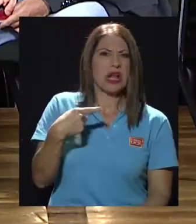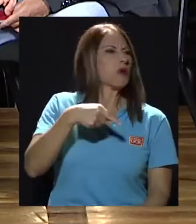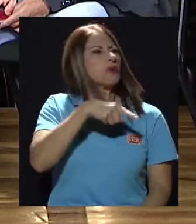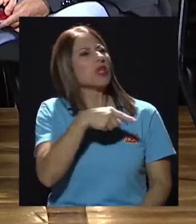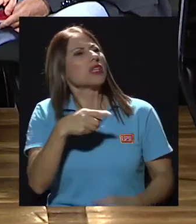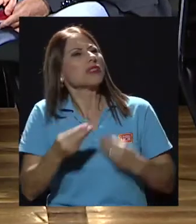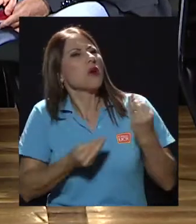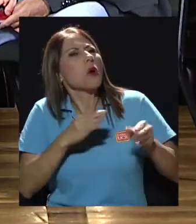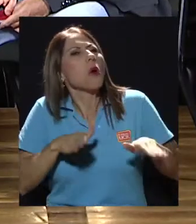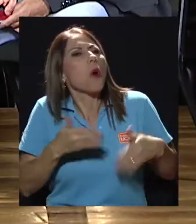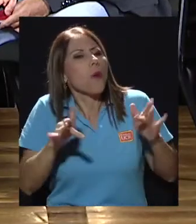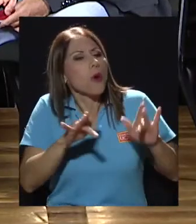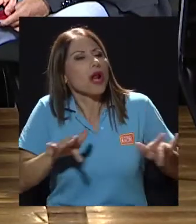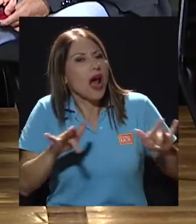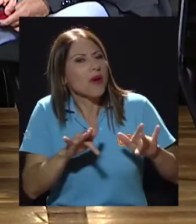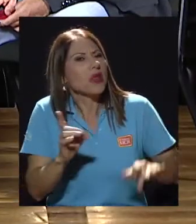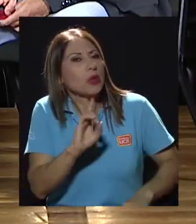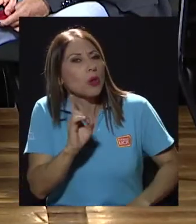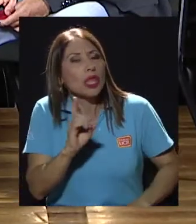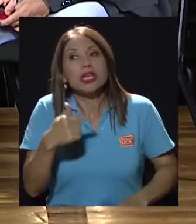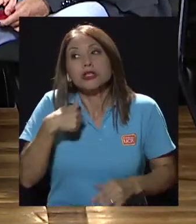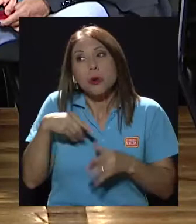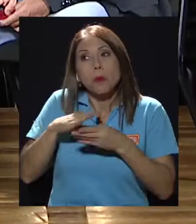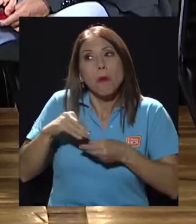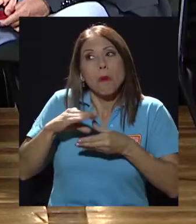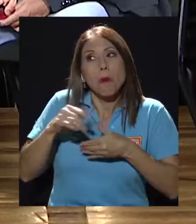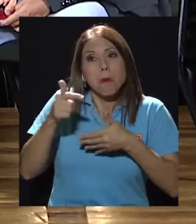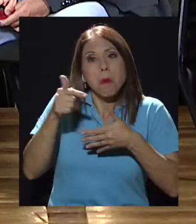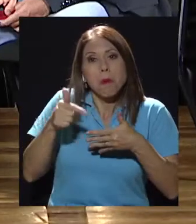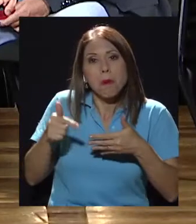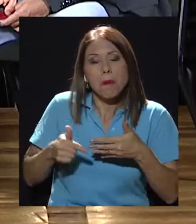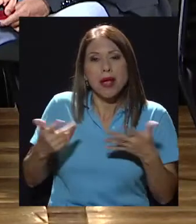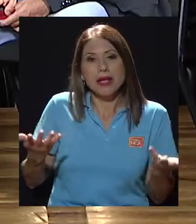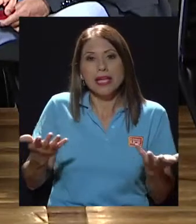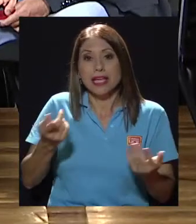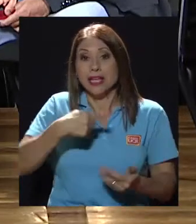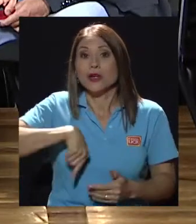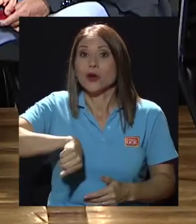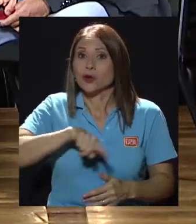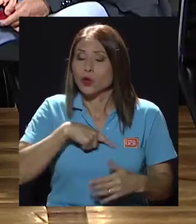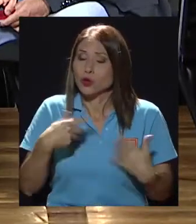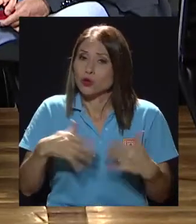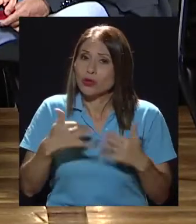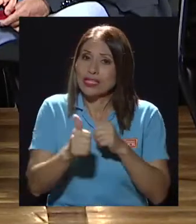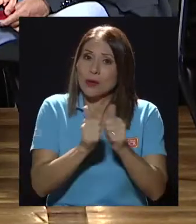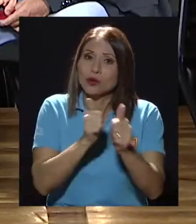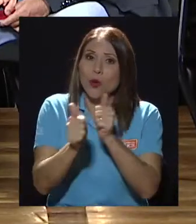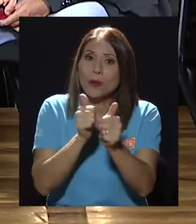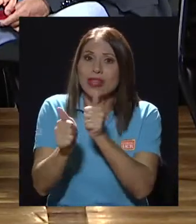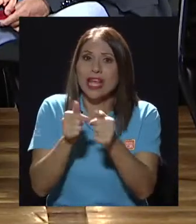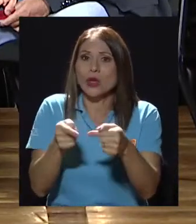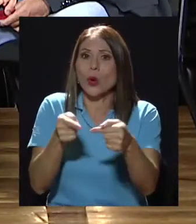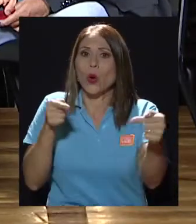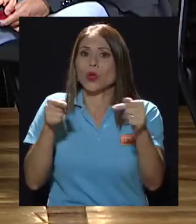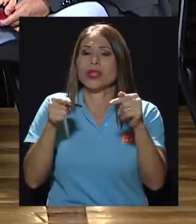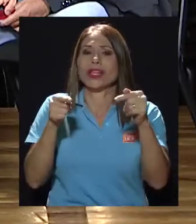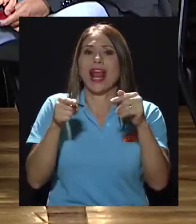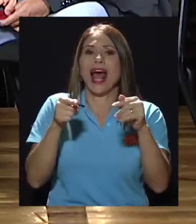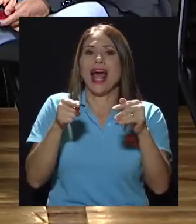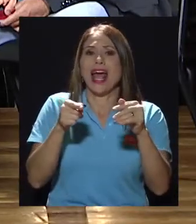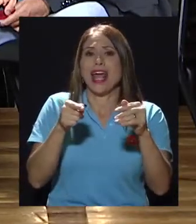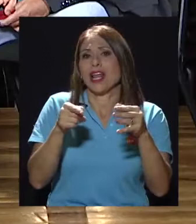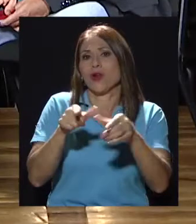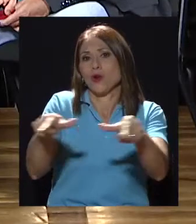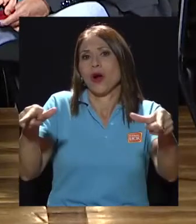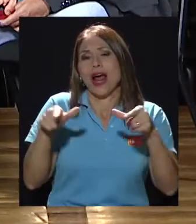grabamos y yo le conté un poco las condiciones y estamos compitiendo contra estudios, no sé, como Abbey Road o como